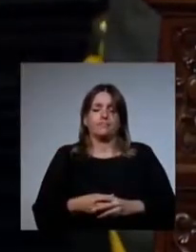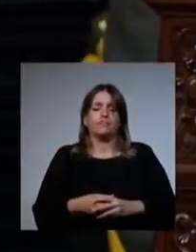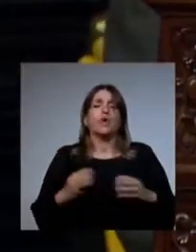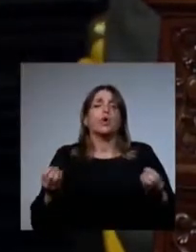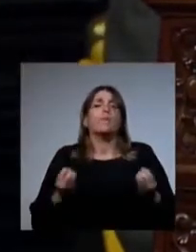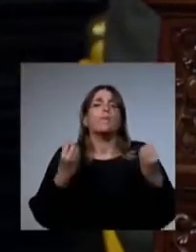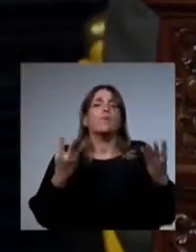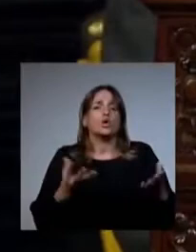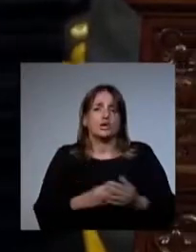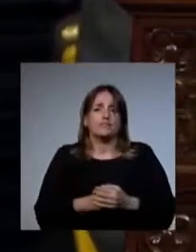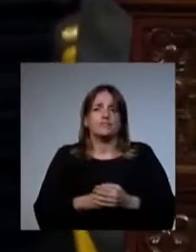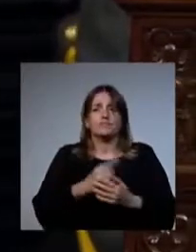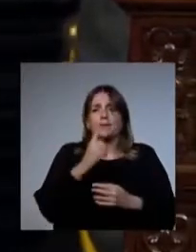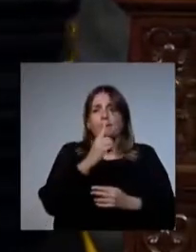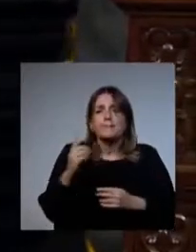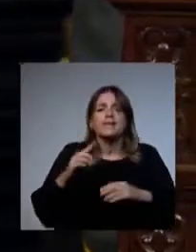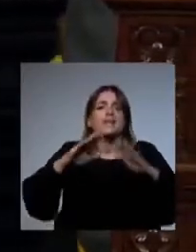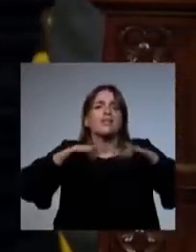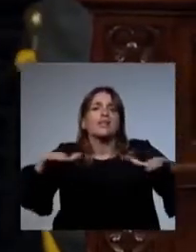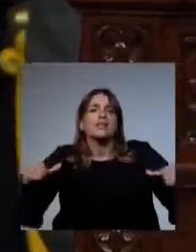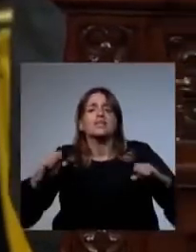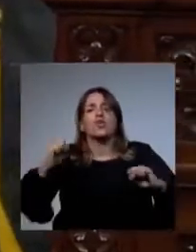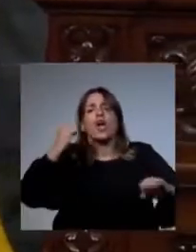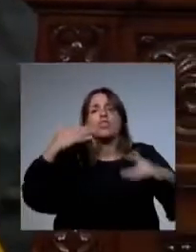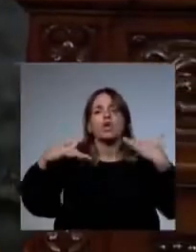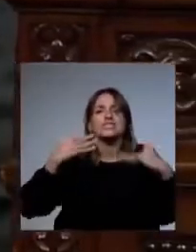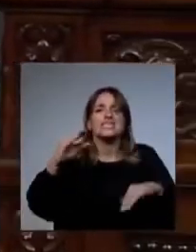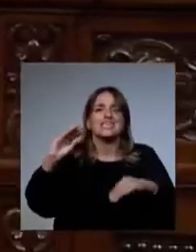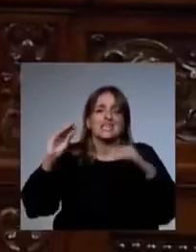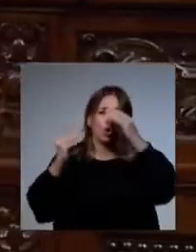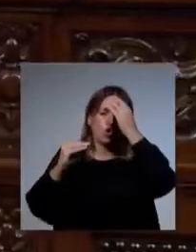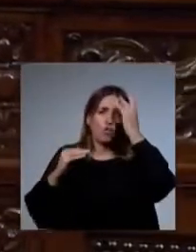porque miles de niños, adolescentes y jóvenes